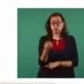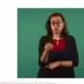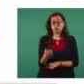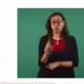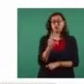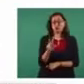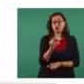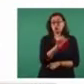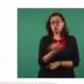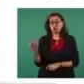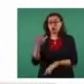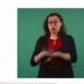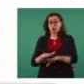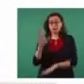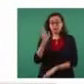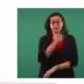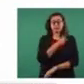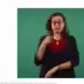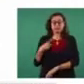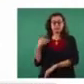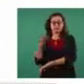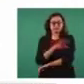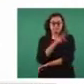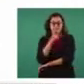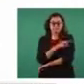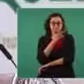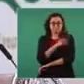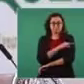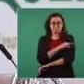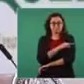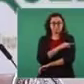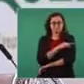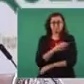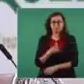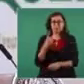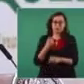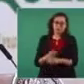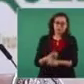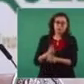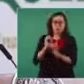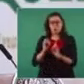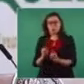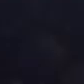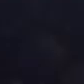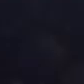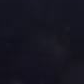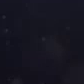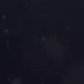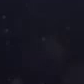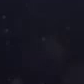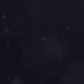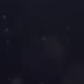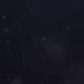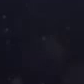dosis. La mayoría van a ser ya con el esquema completo antes de que termine octubre.